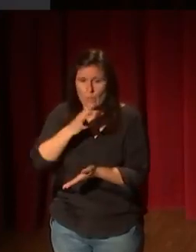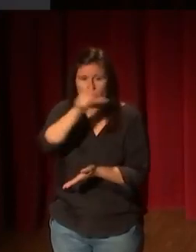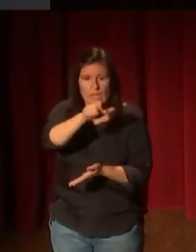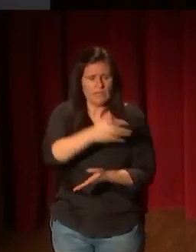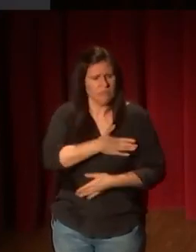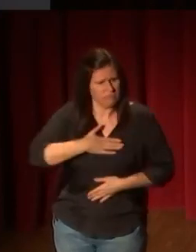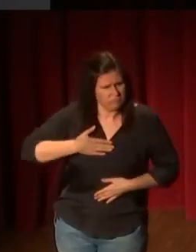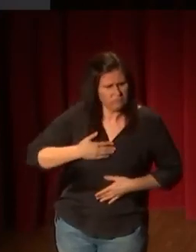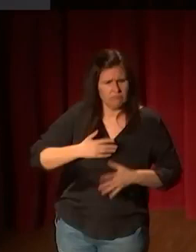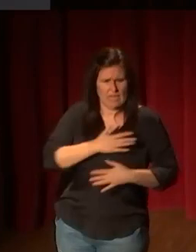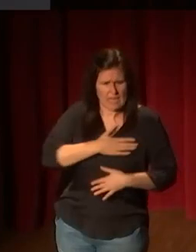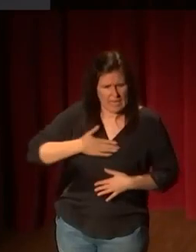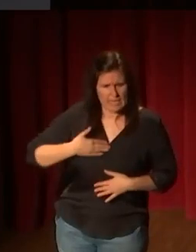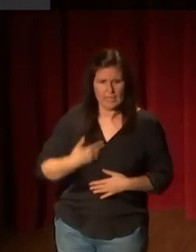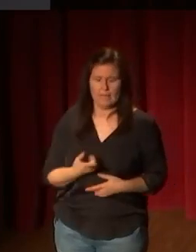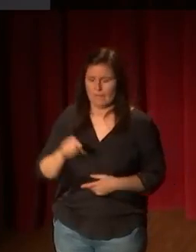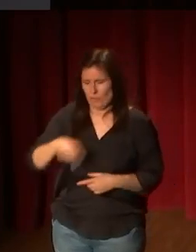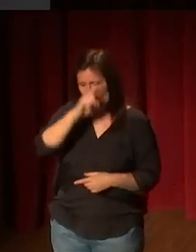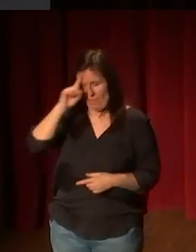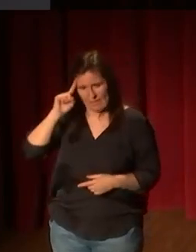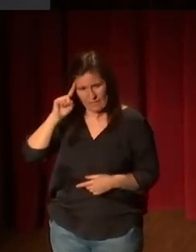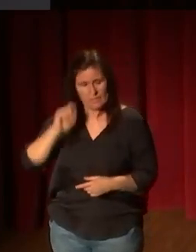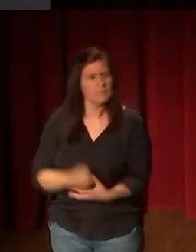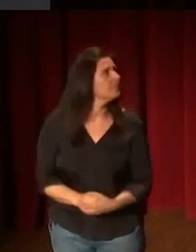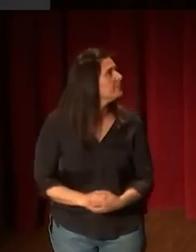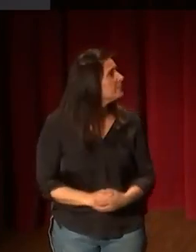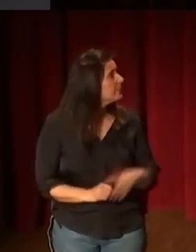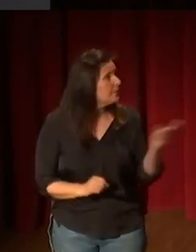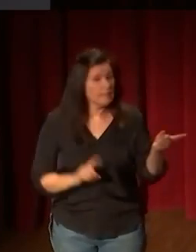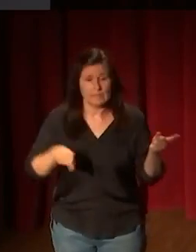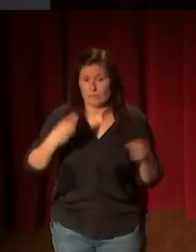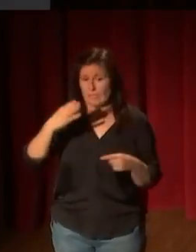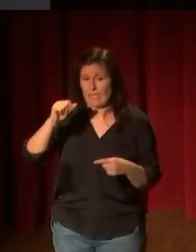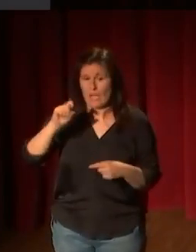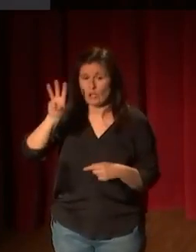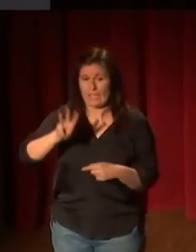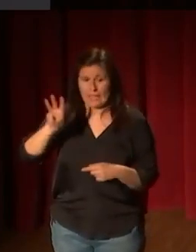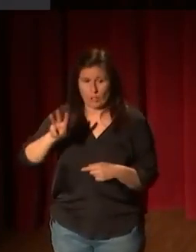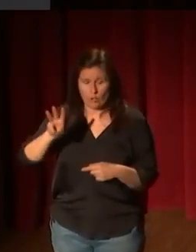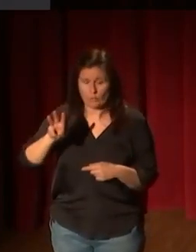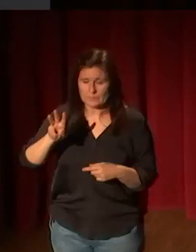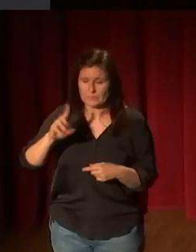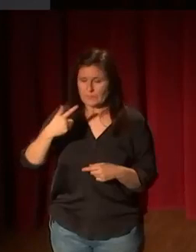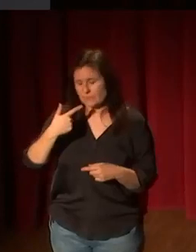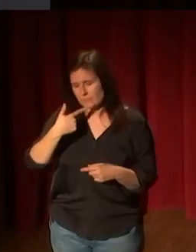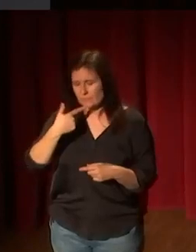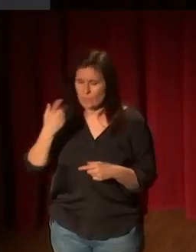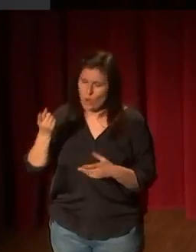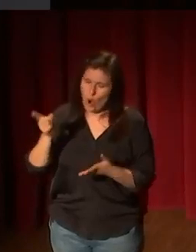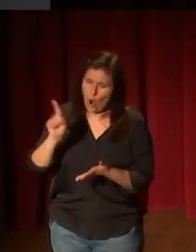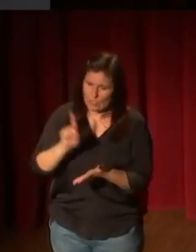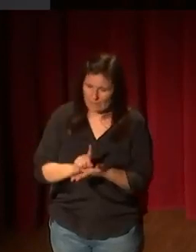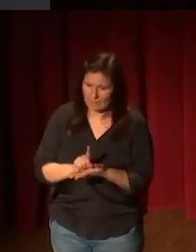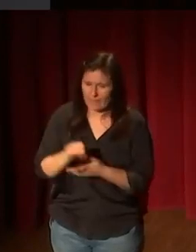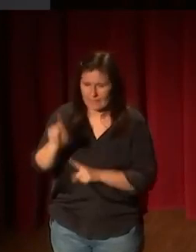producían en el pueblo de madrid de nuevo es carlos tercero quien vuelve a dar una vuelta de tuerca a